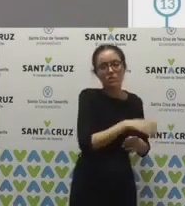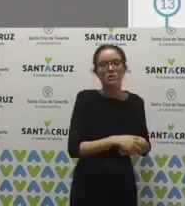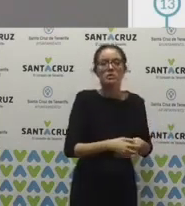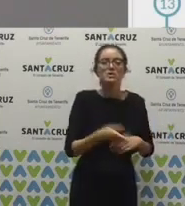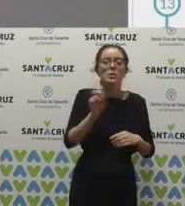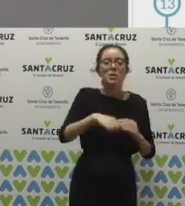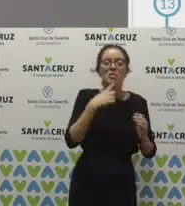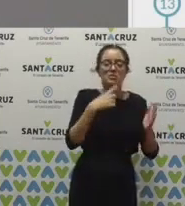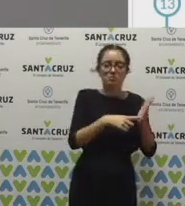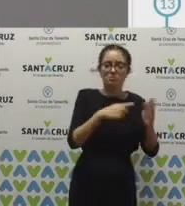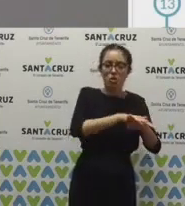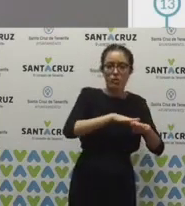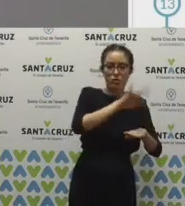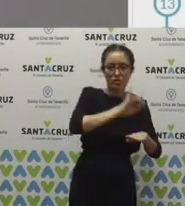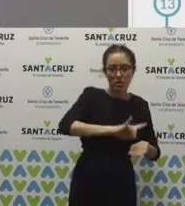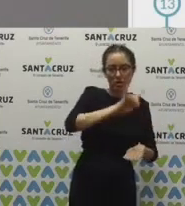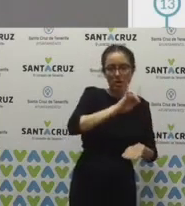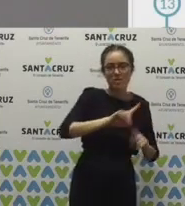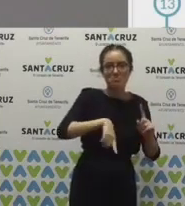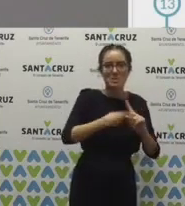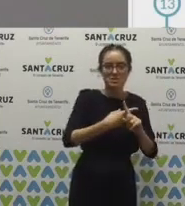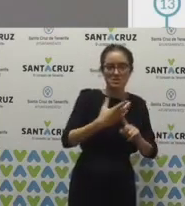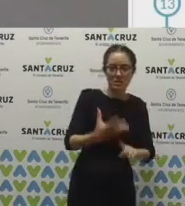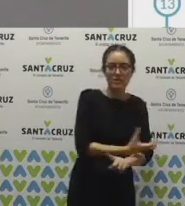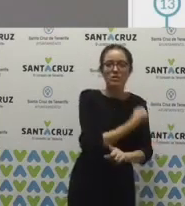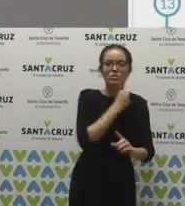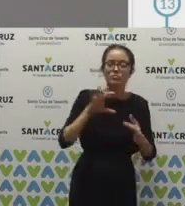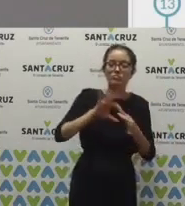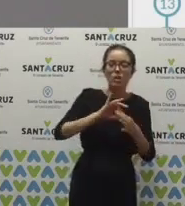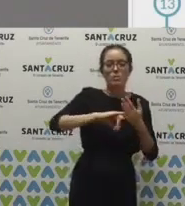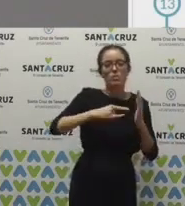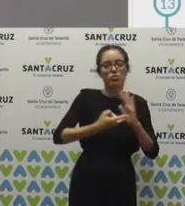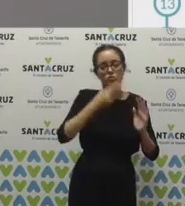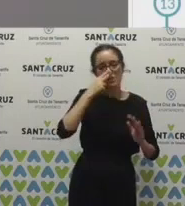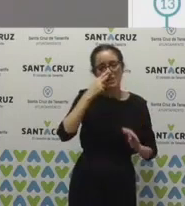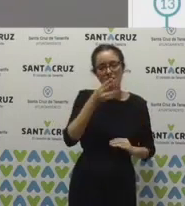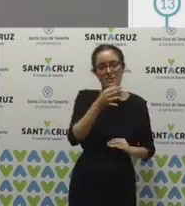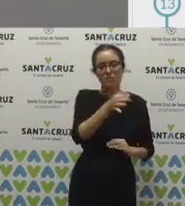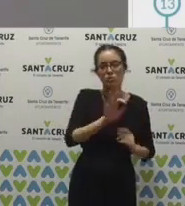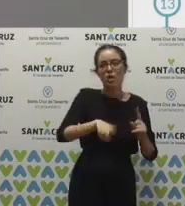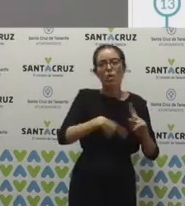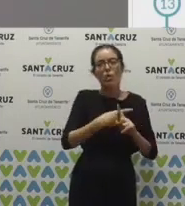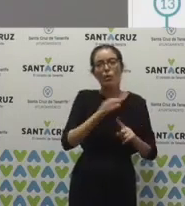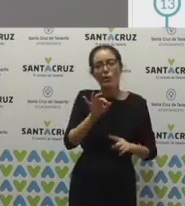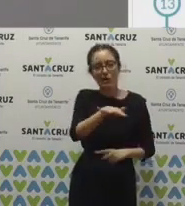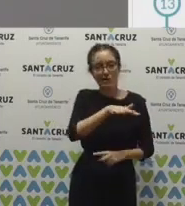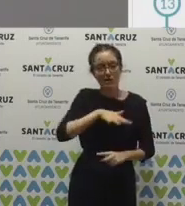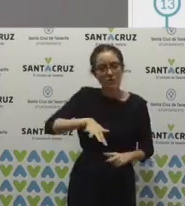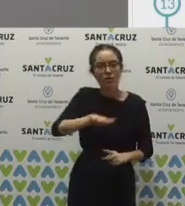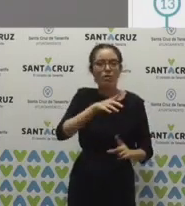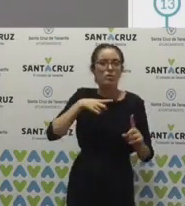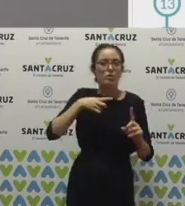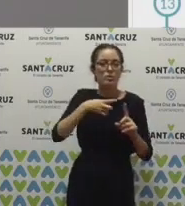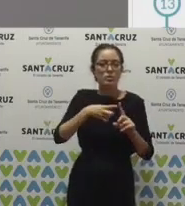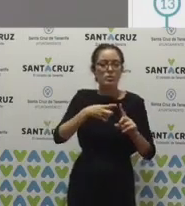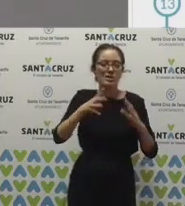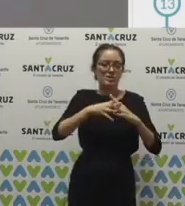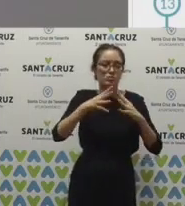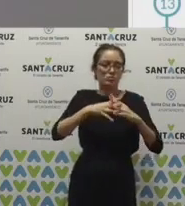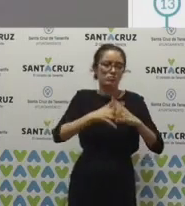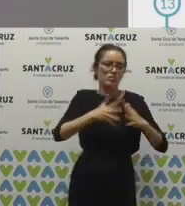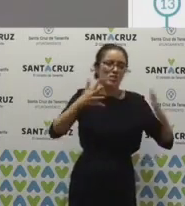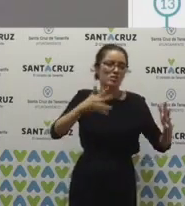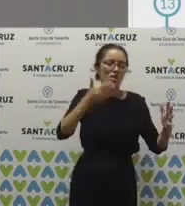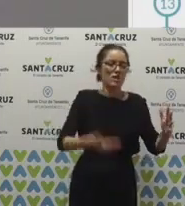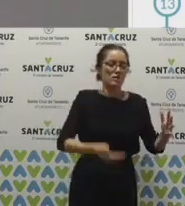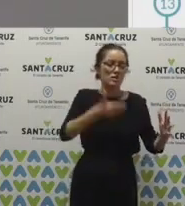implantación de proyectos de interés insular o regionales para la ejecución de grandes infraestructuras esenciales